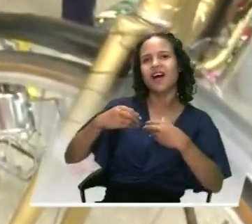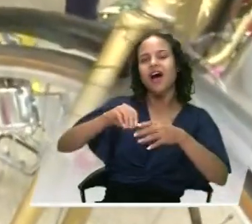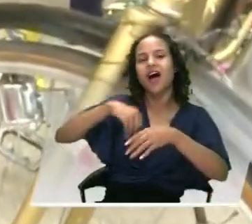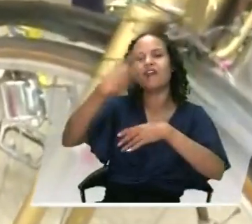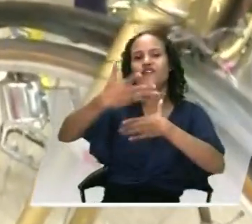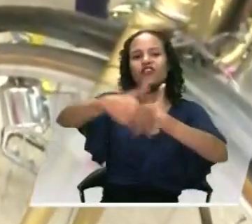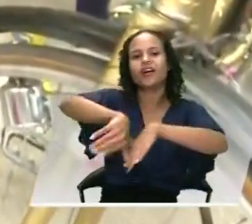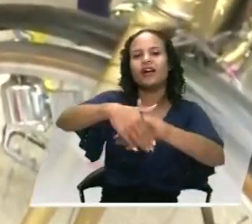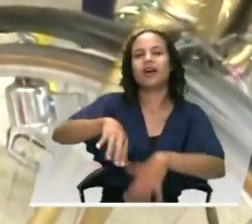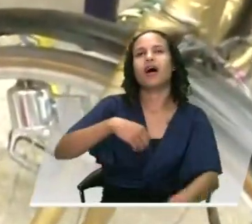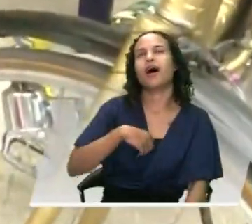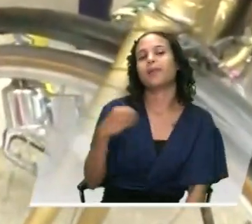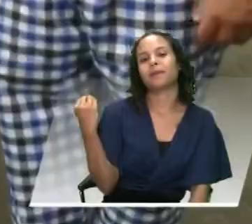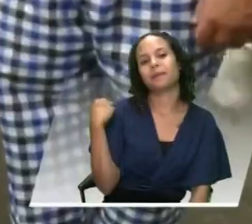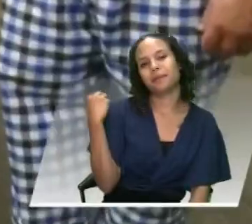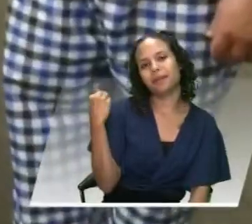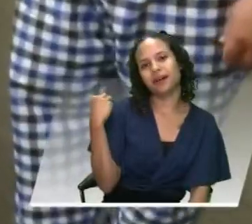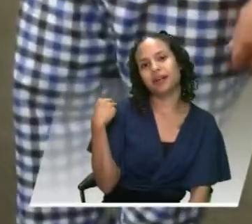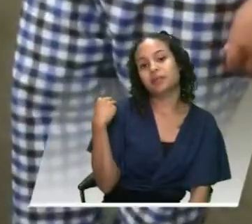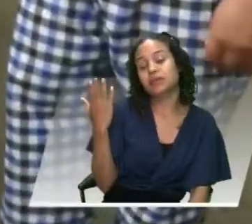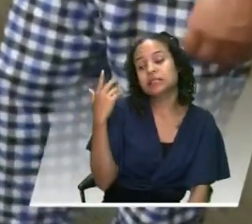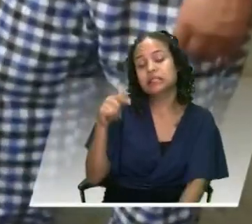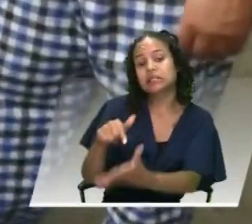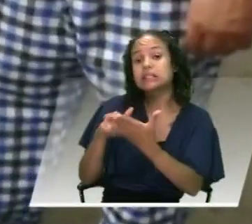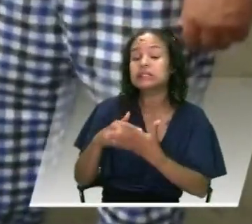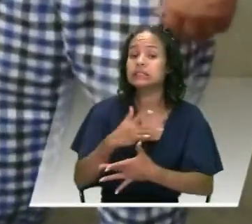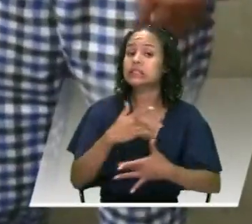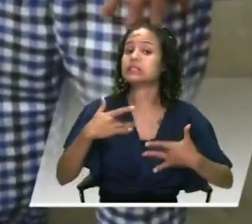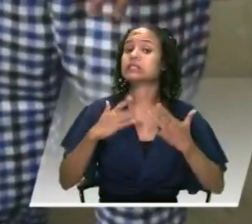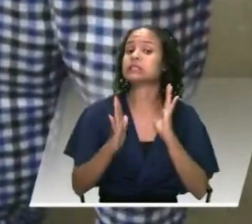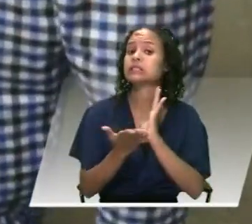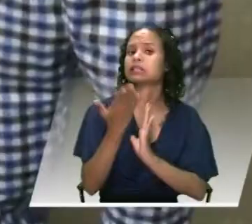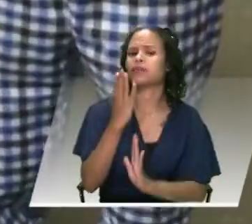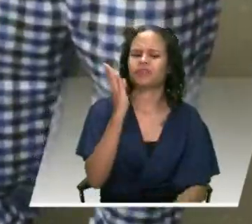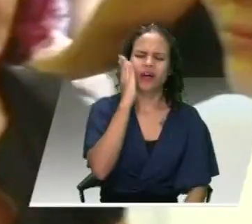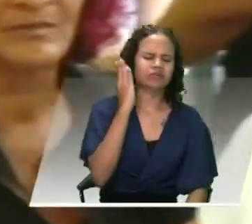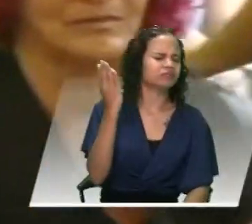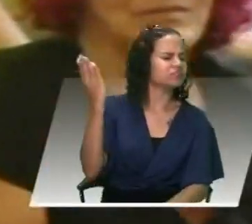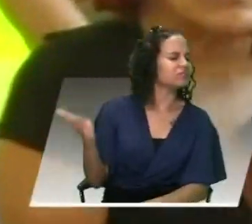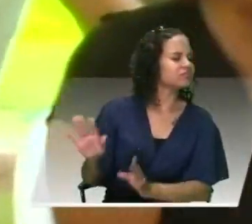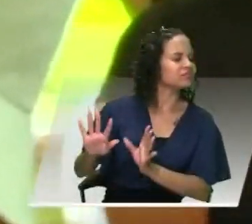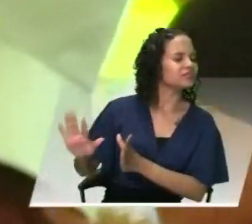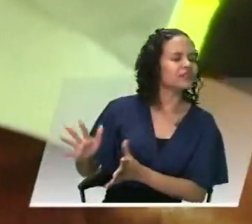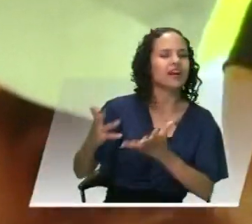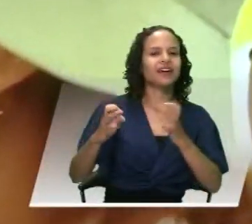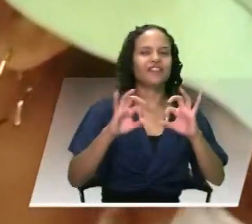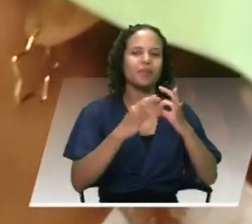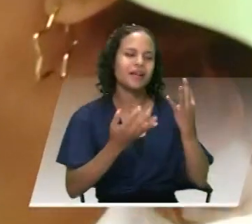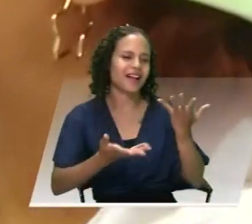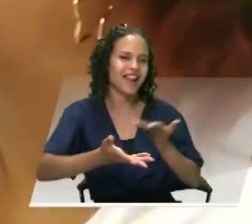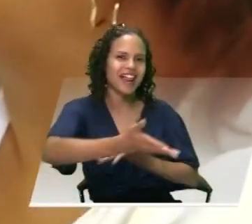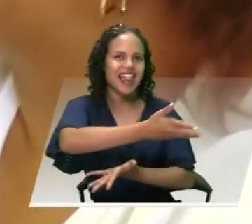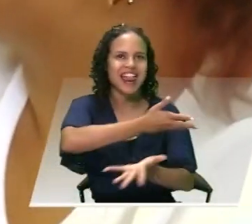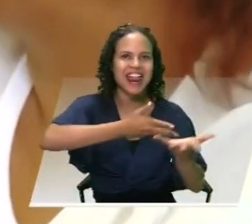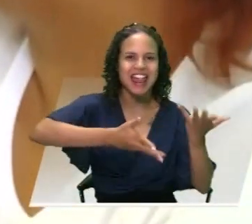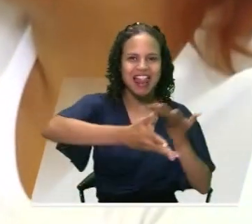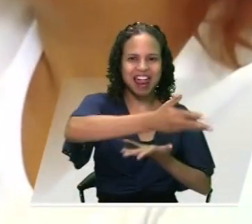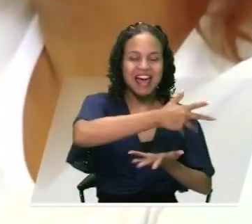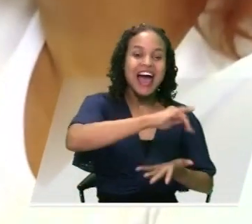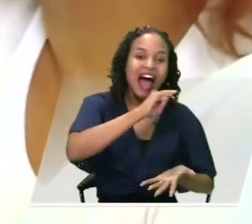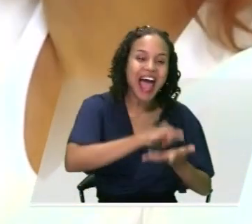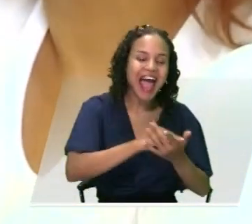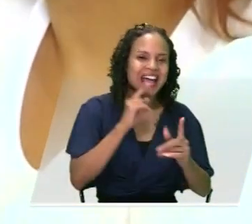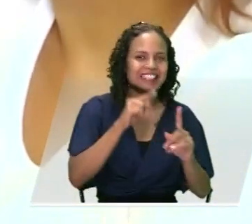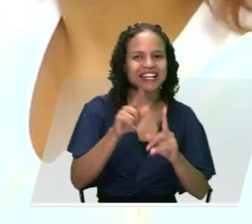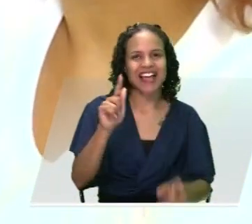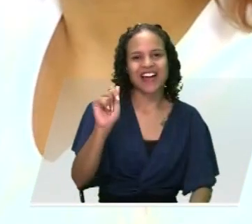dedicado a hábitos de vida saludable, dejando a un lado su celular para compartir en familia. Y precisamente de esto me hablará Faneri